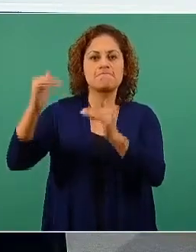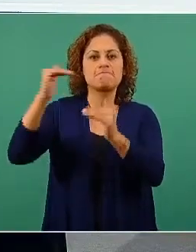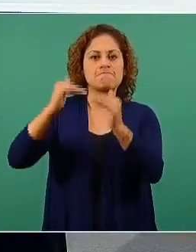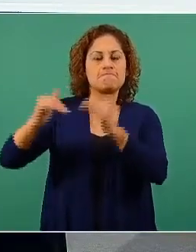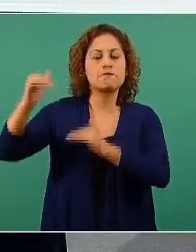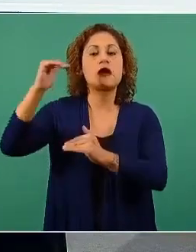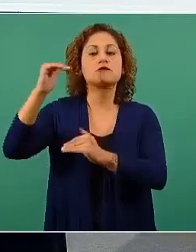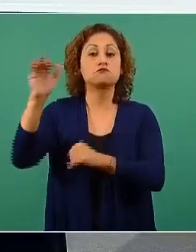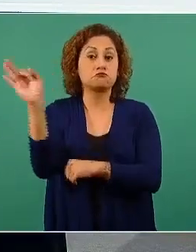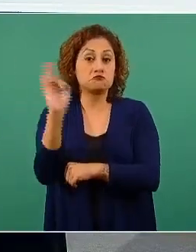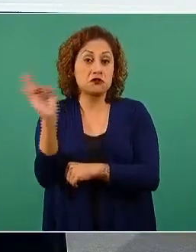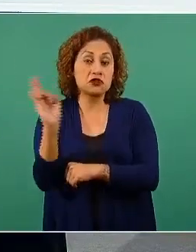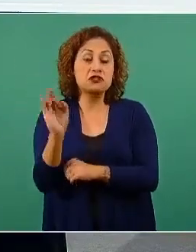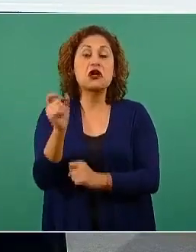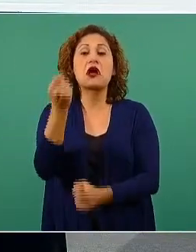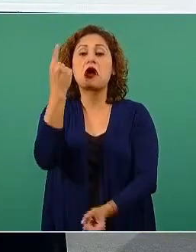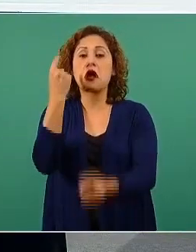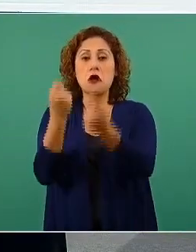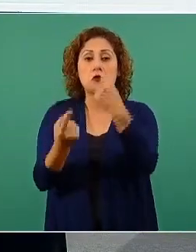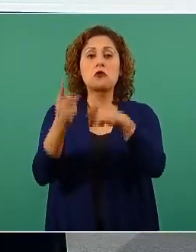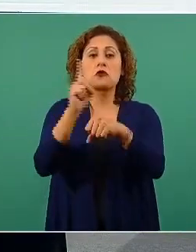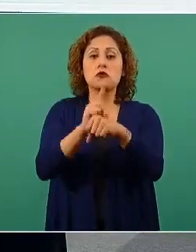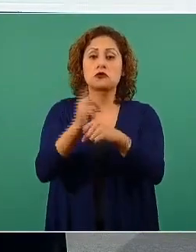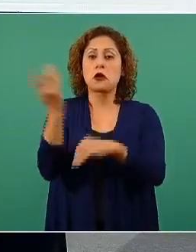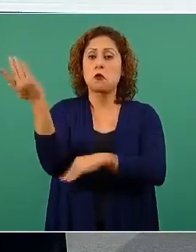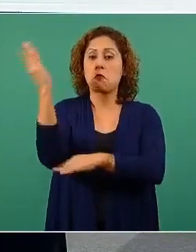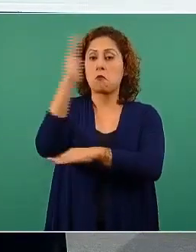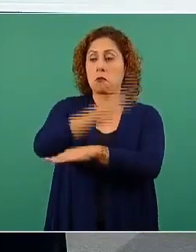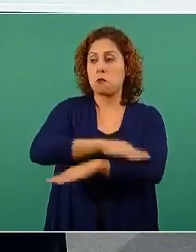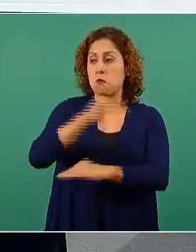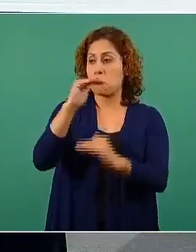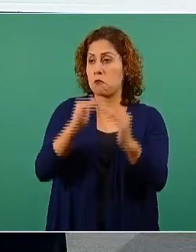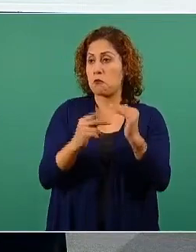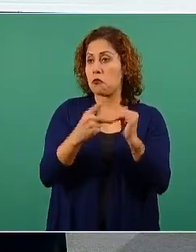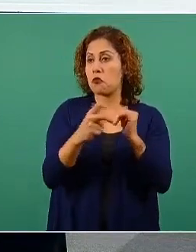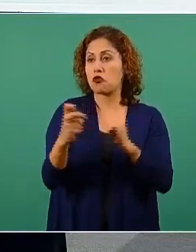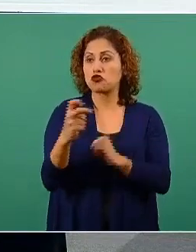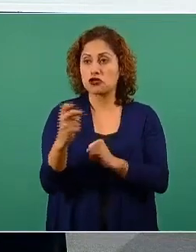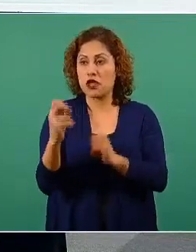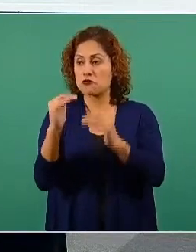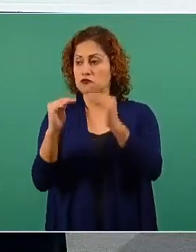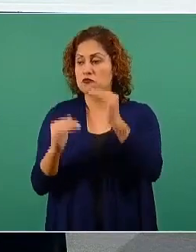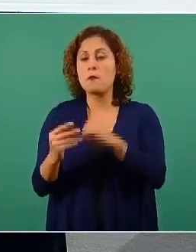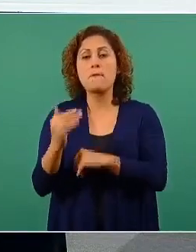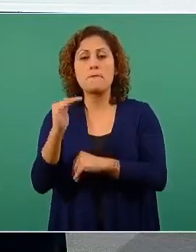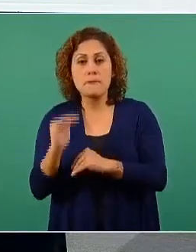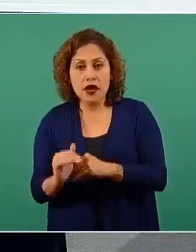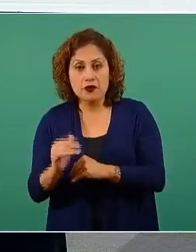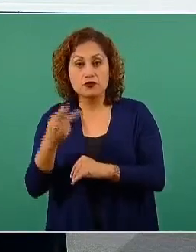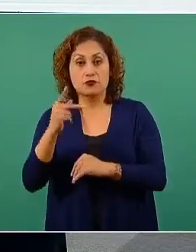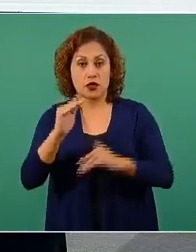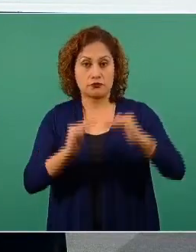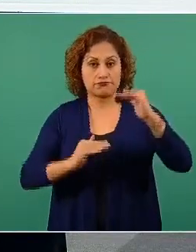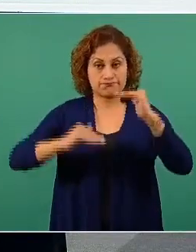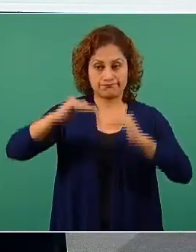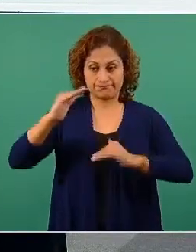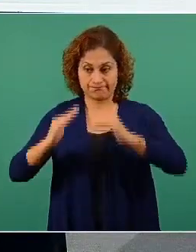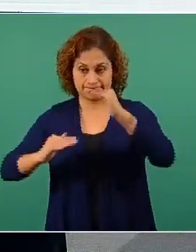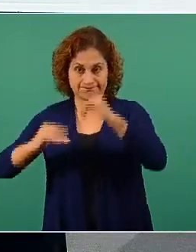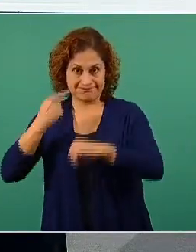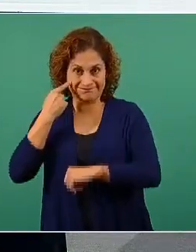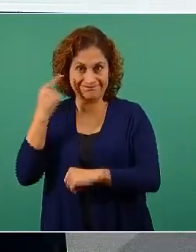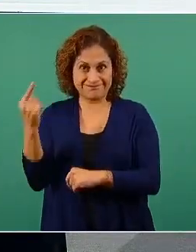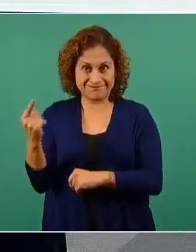donde digamos 250,000 o menos, pero en promedio, si consideramos estas variaciones, esperamos